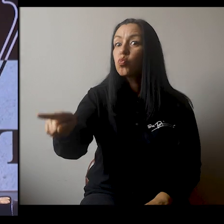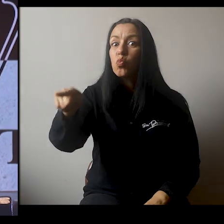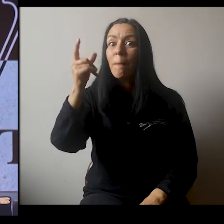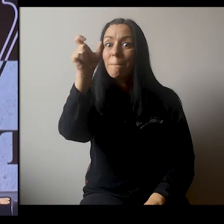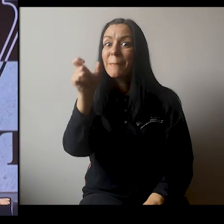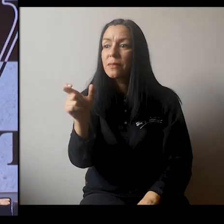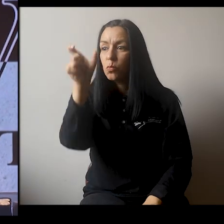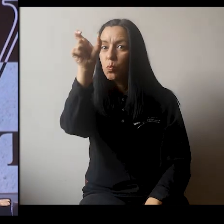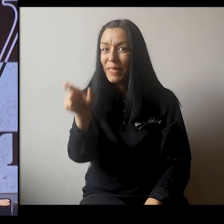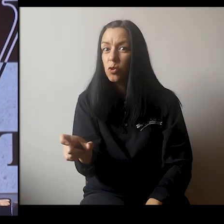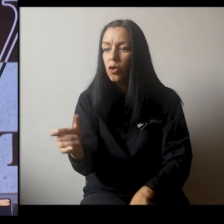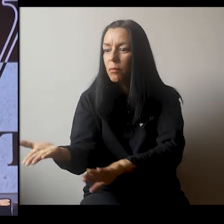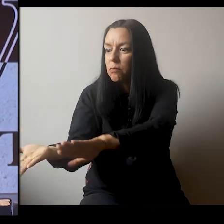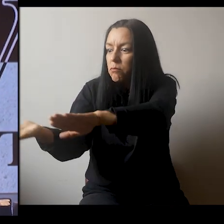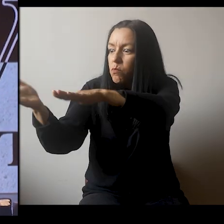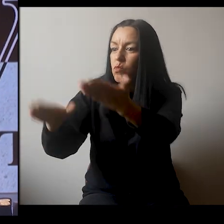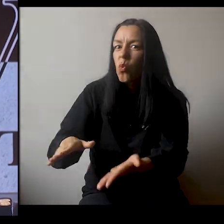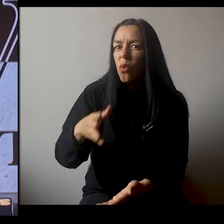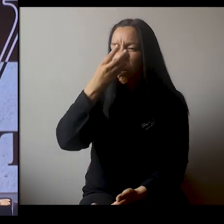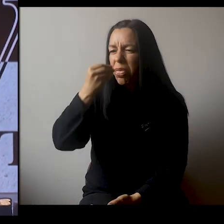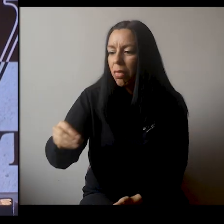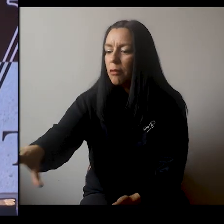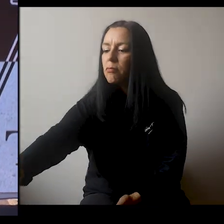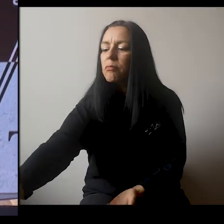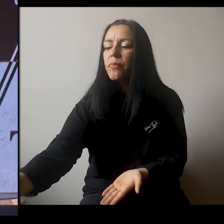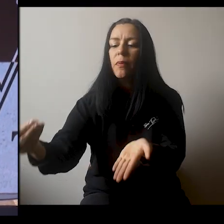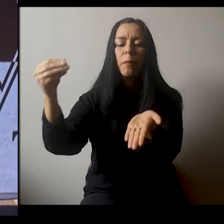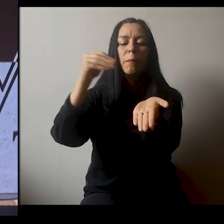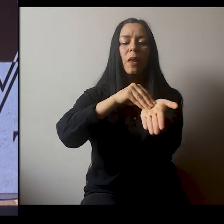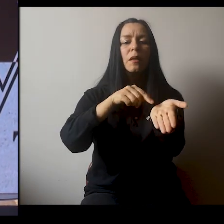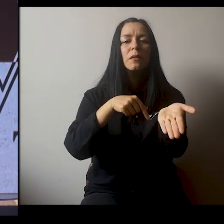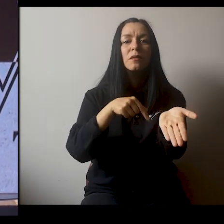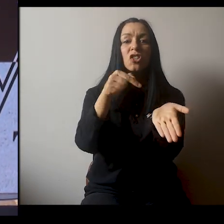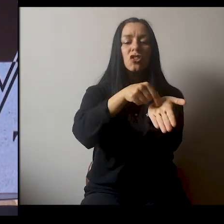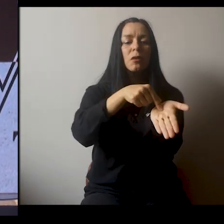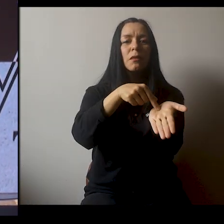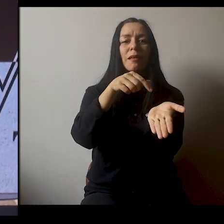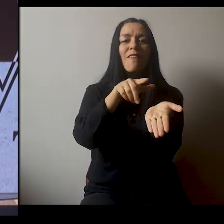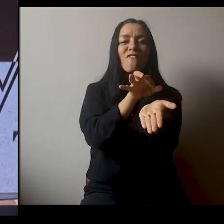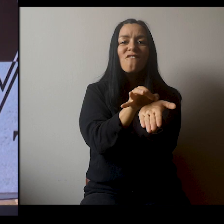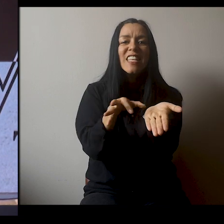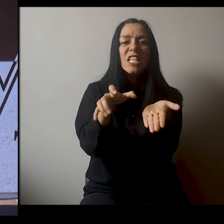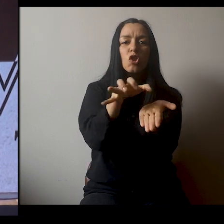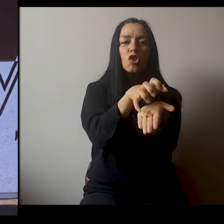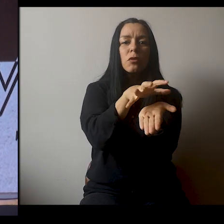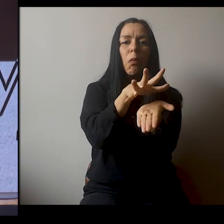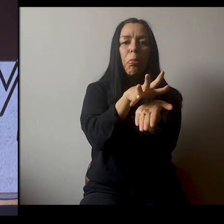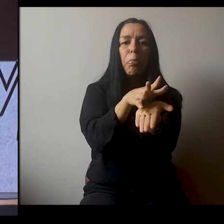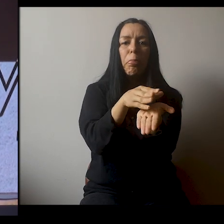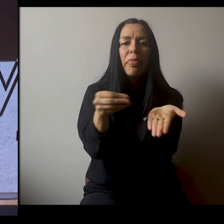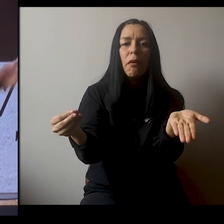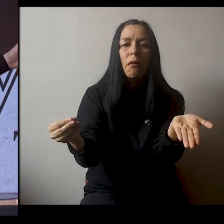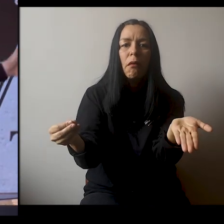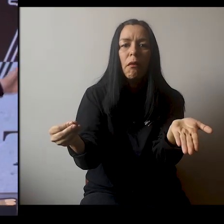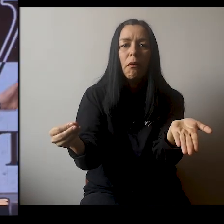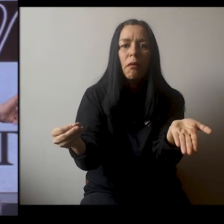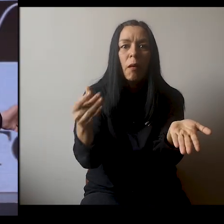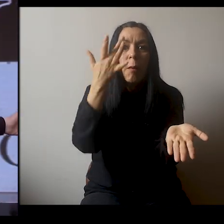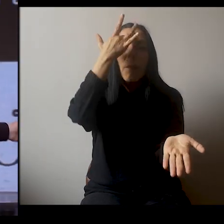hicieron. El momento en el cual ese virus tocó su mano, comenzó